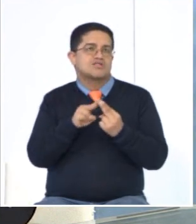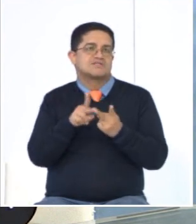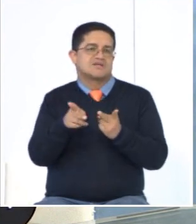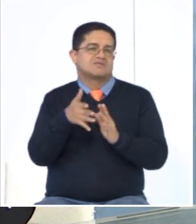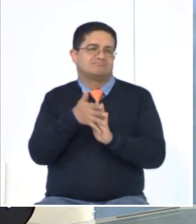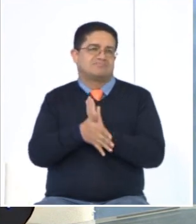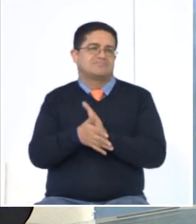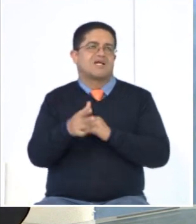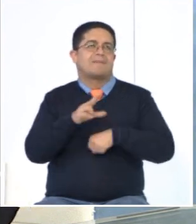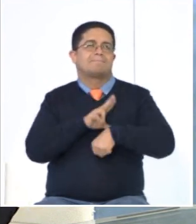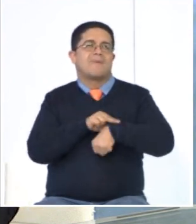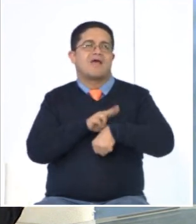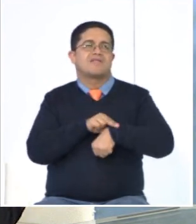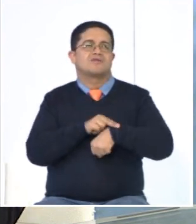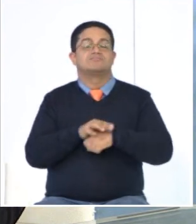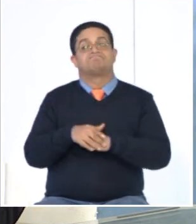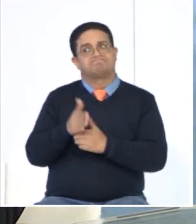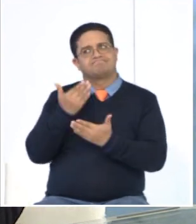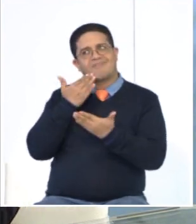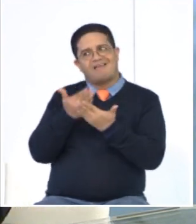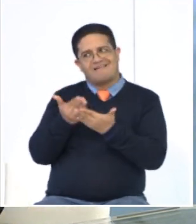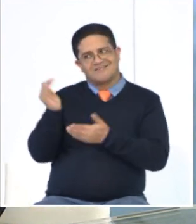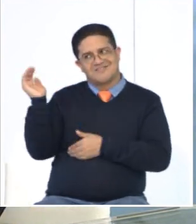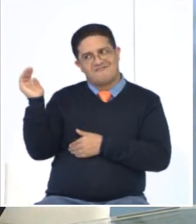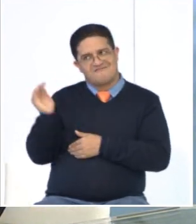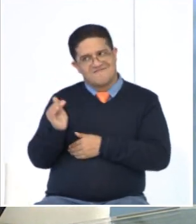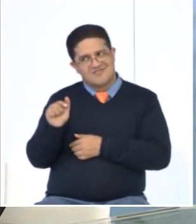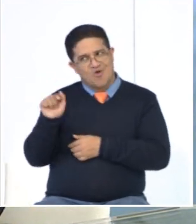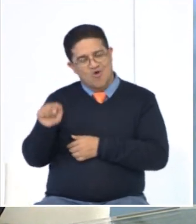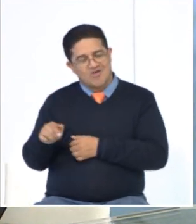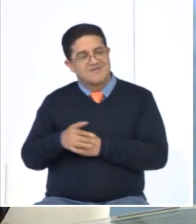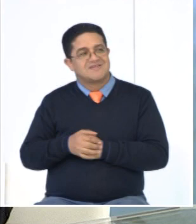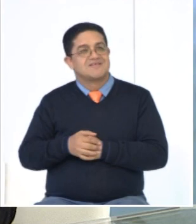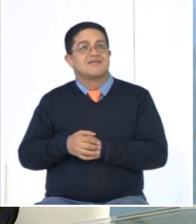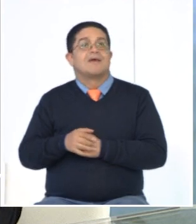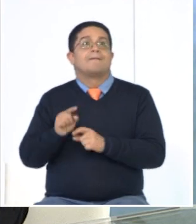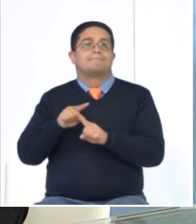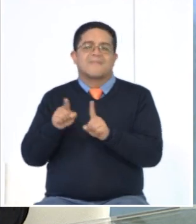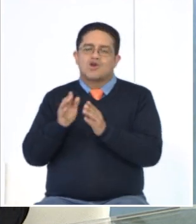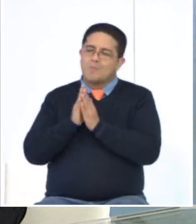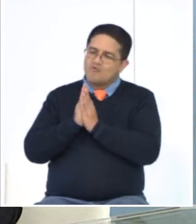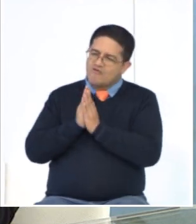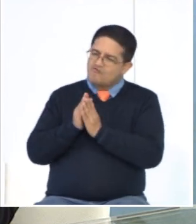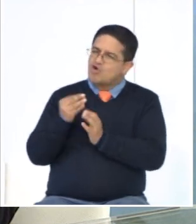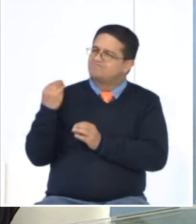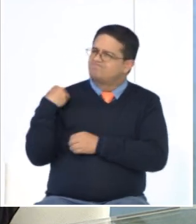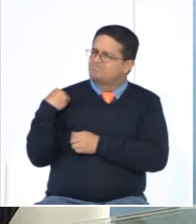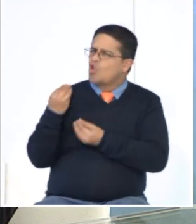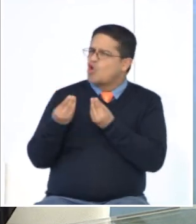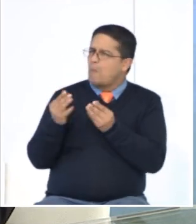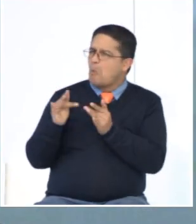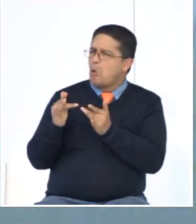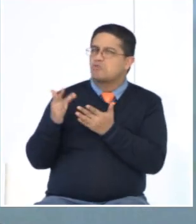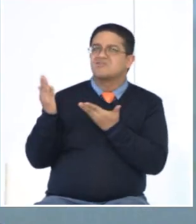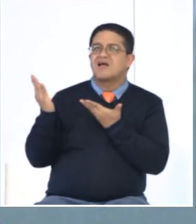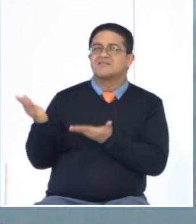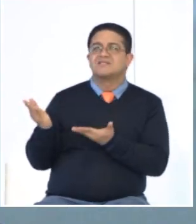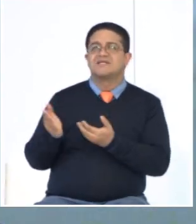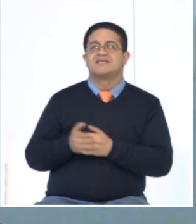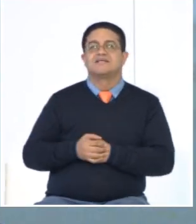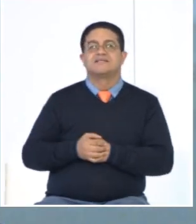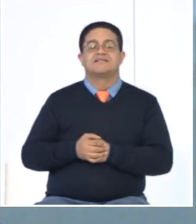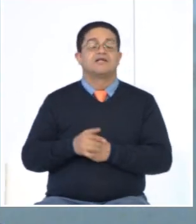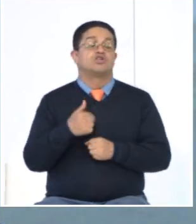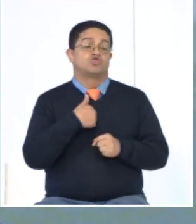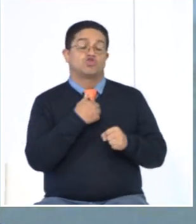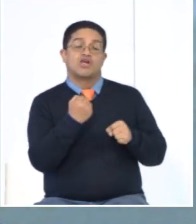y recomendaciones. Exacto. Agradecemos que nos acompañaras el día de hoy, Muchas Jimena, gracias. pero queremos que también nos digas cómo te podamos contactar. Bueno, yo